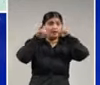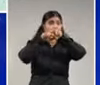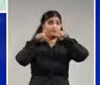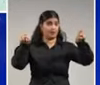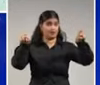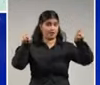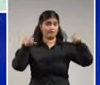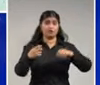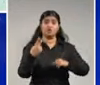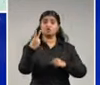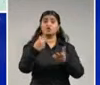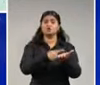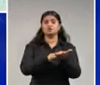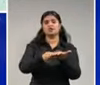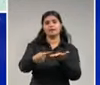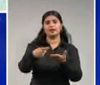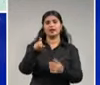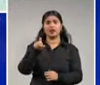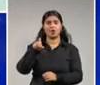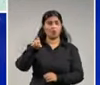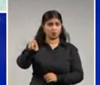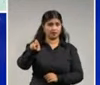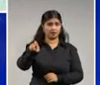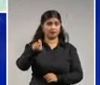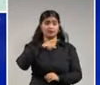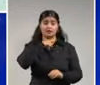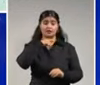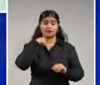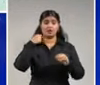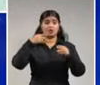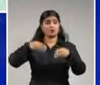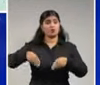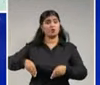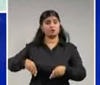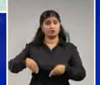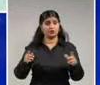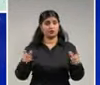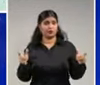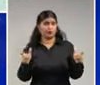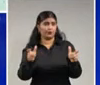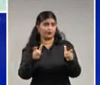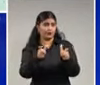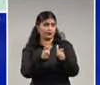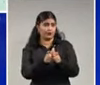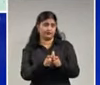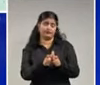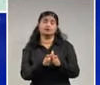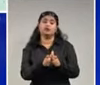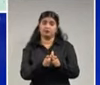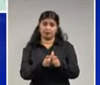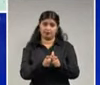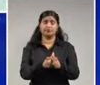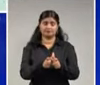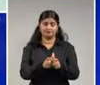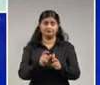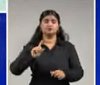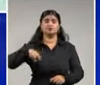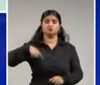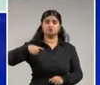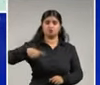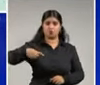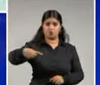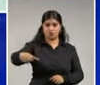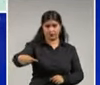últimas 2 semanas hemos tenido un número inferior a 1 como promedio diario de